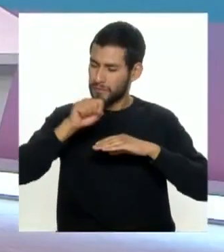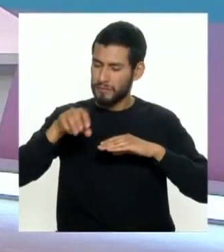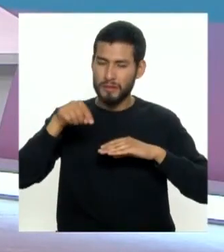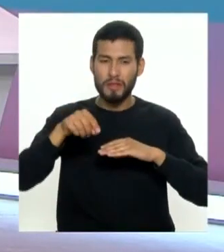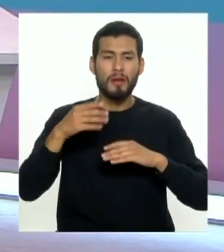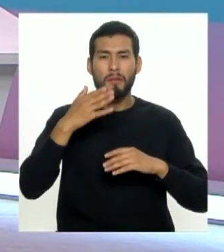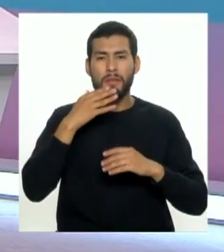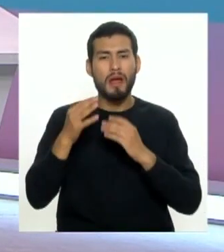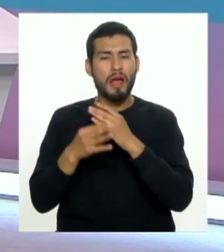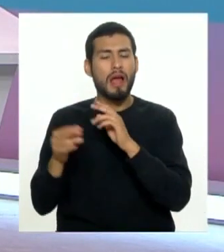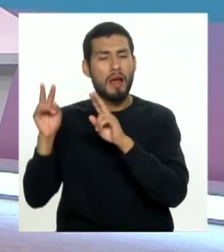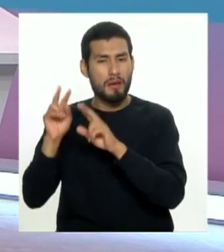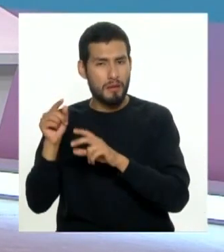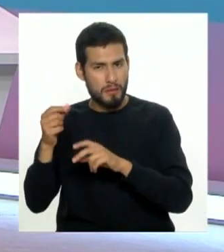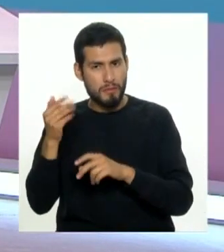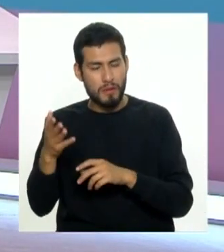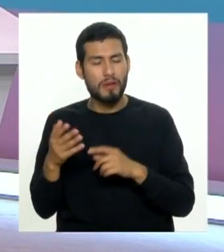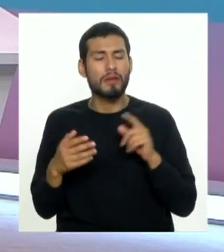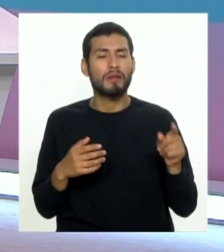vegetal. Puedes consumir